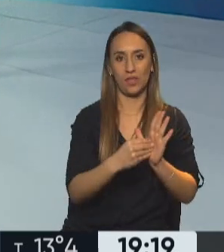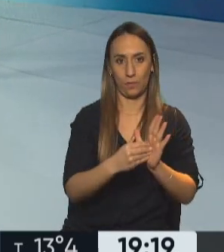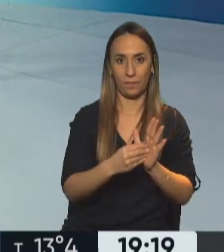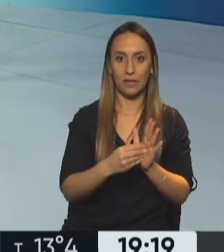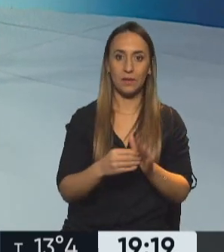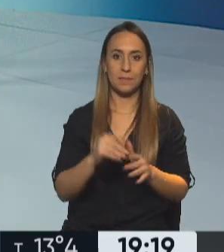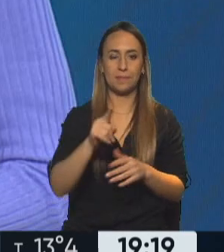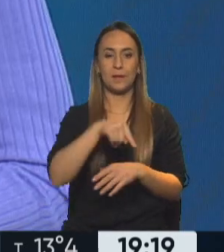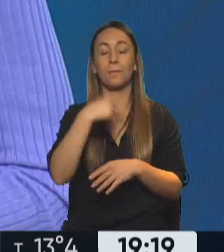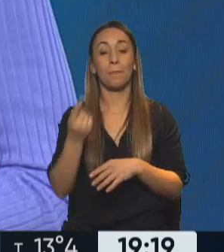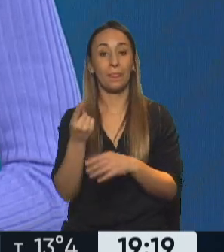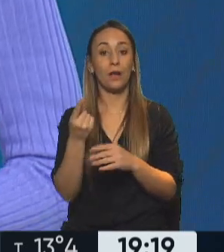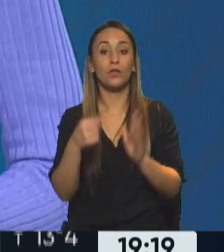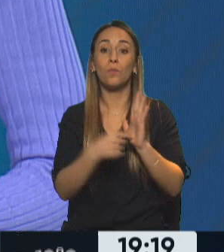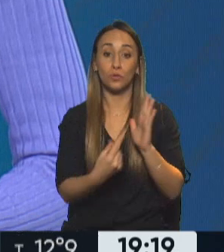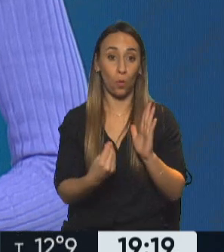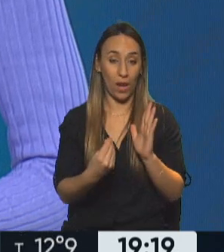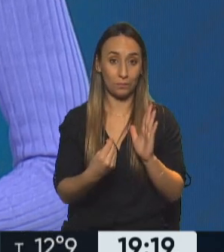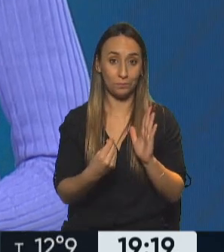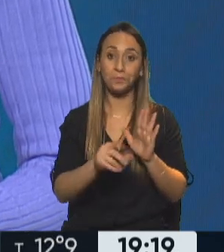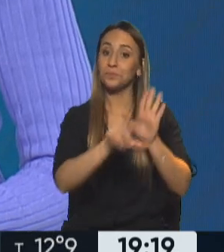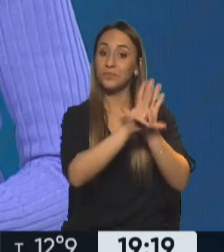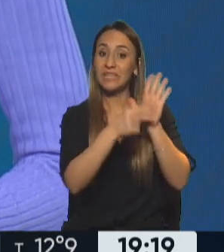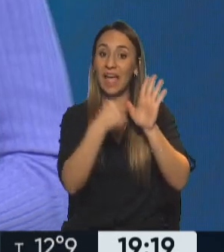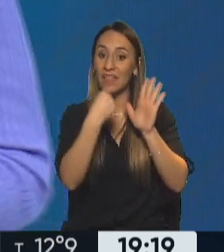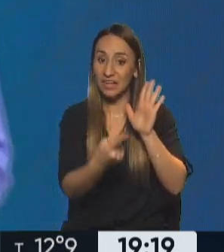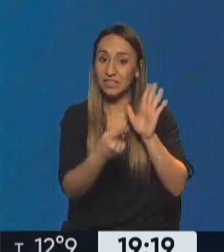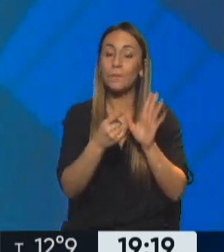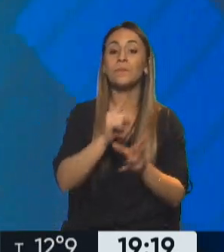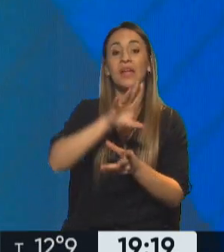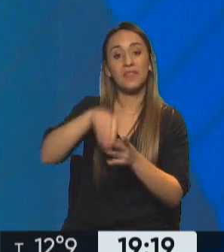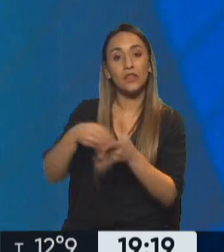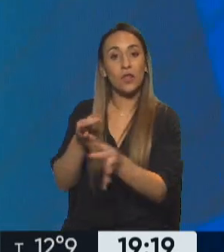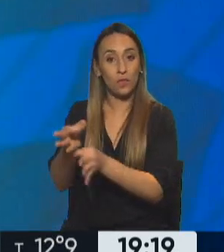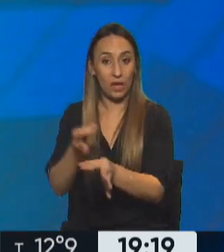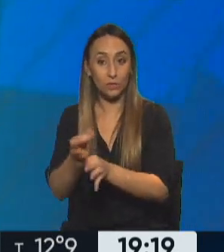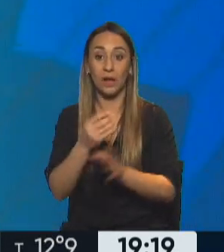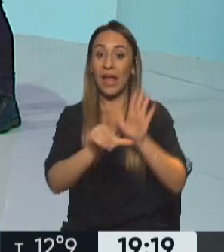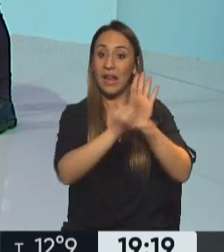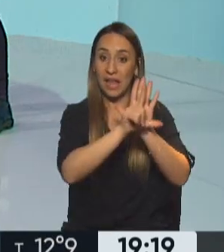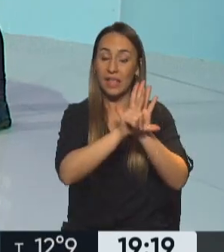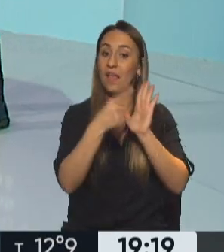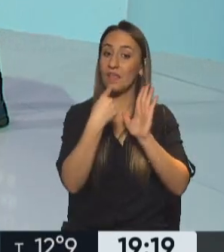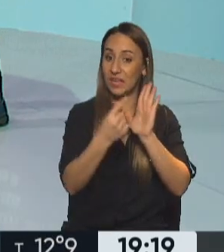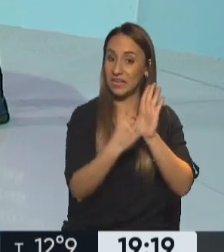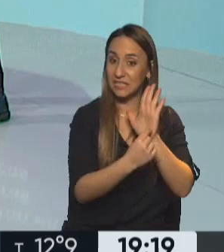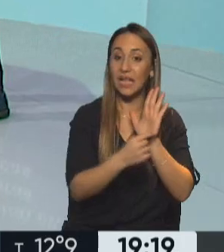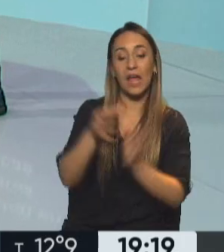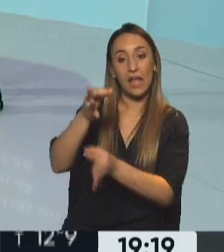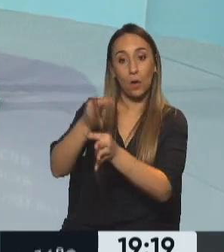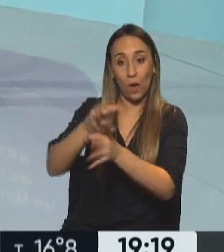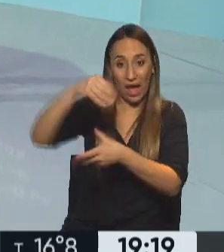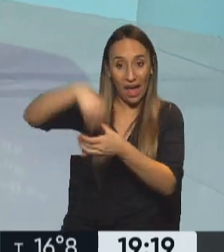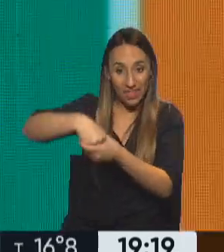otro aspecto de la ley, que es la regulación en los entornos educativos, porque en la ley también se dispone que las escuelas,